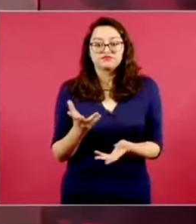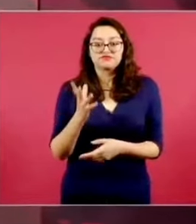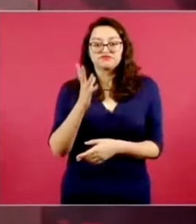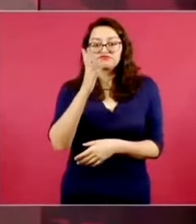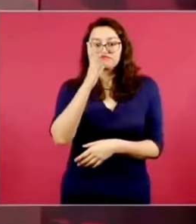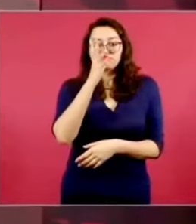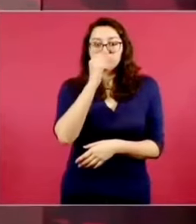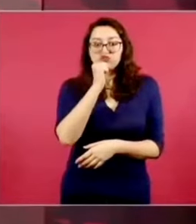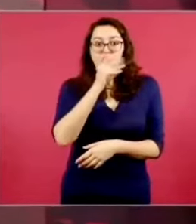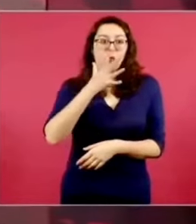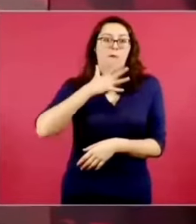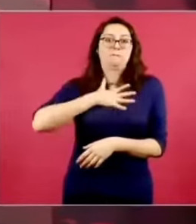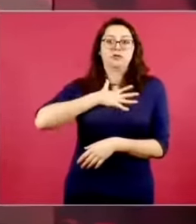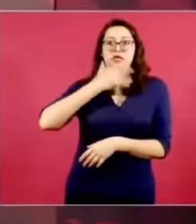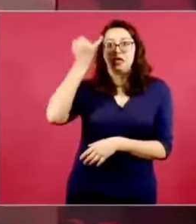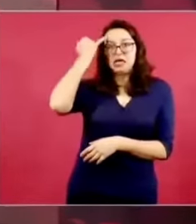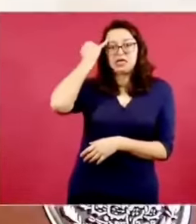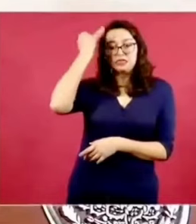un juicio sumario,